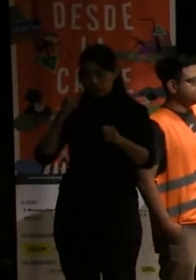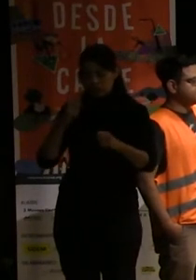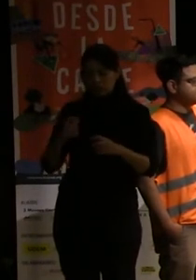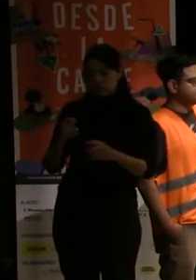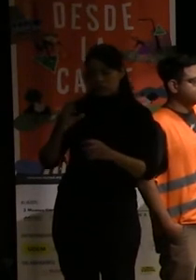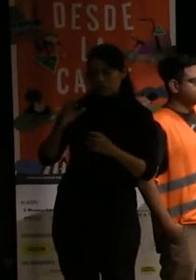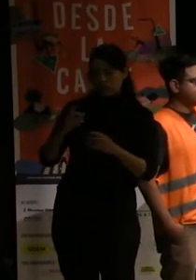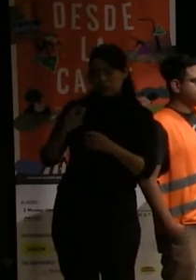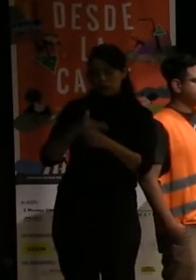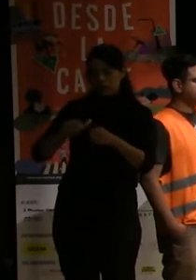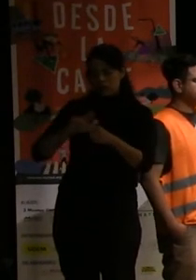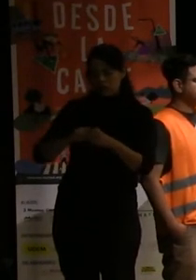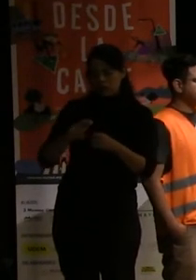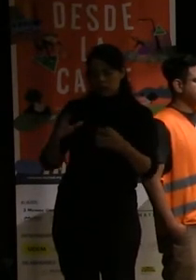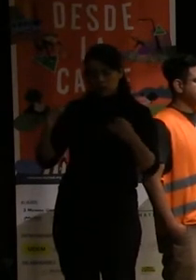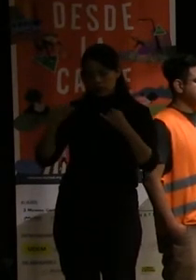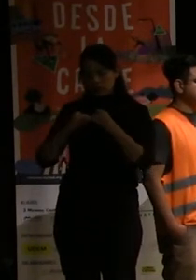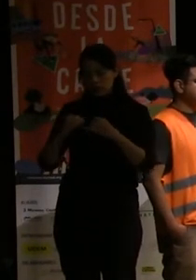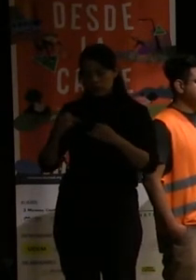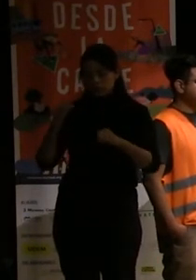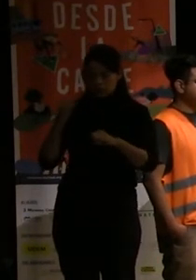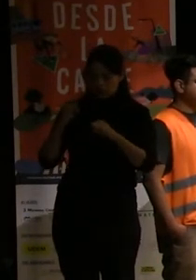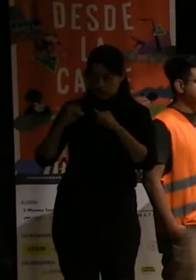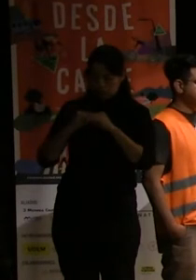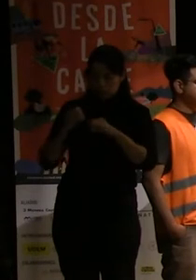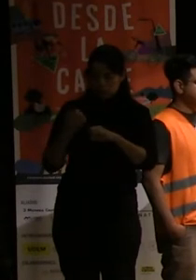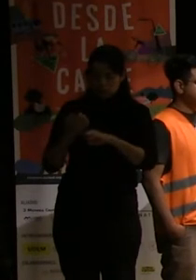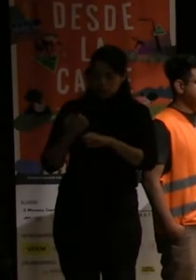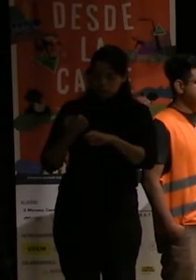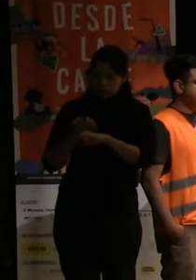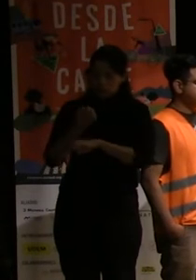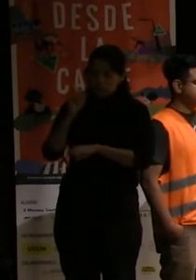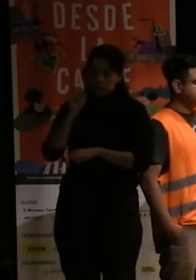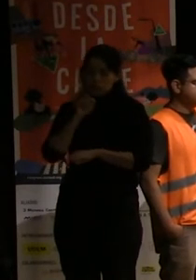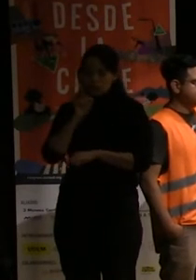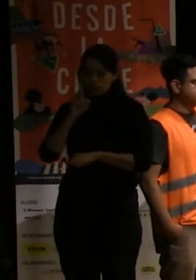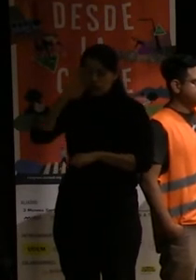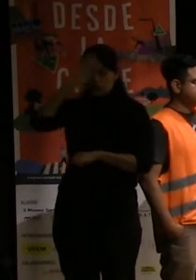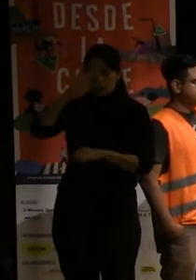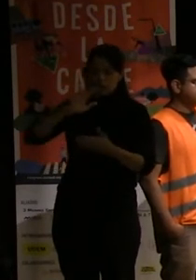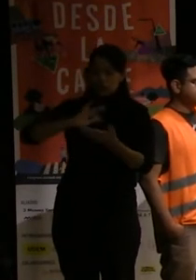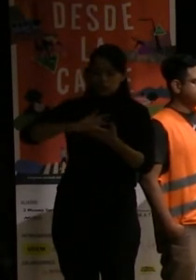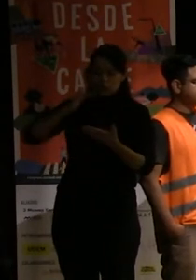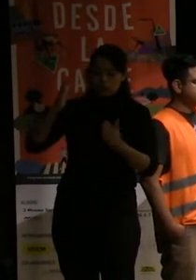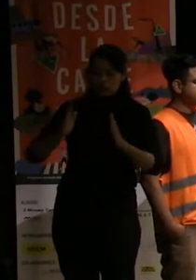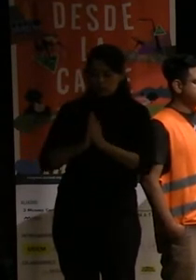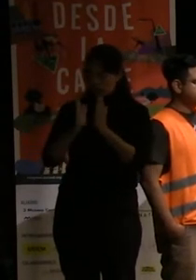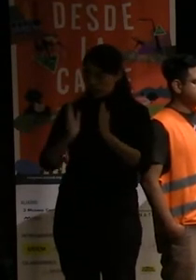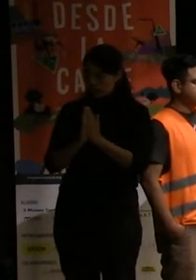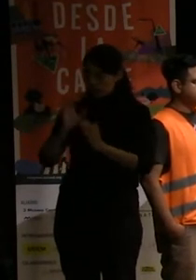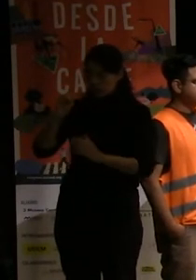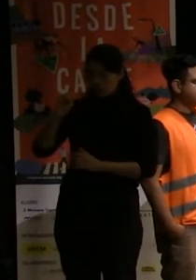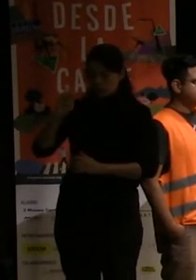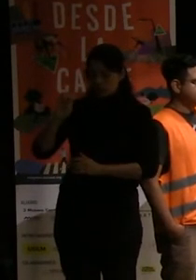mexicano de hospitales al instituto de las mujeres regias y también agradecemos a los siguientes colaboradores se